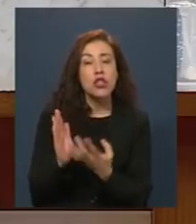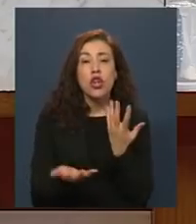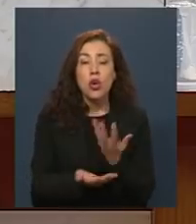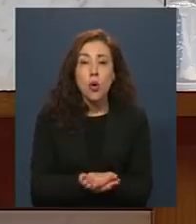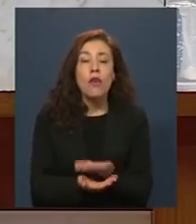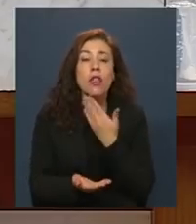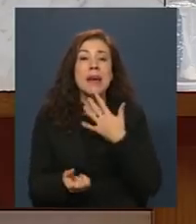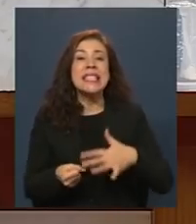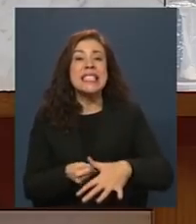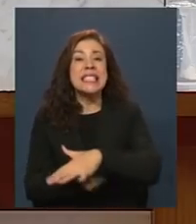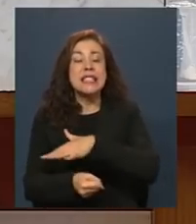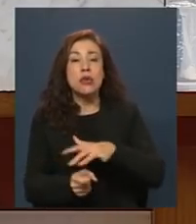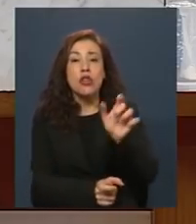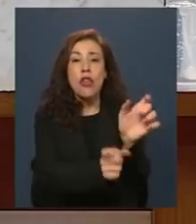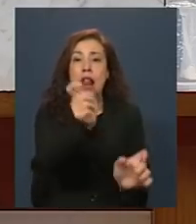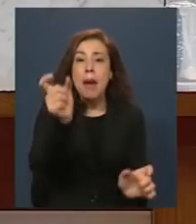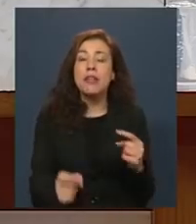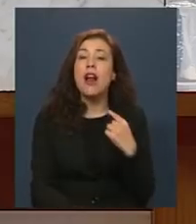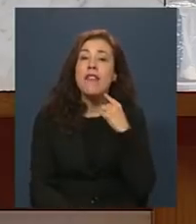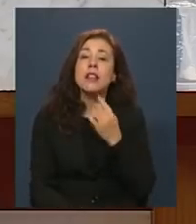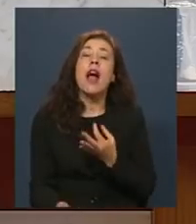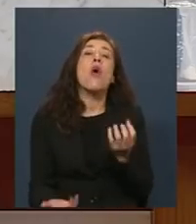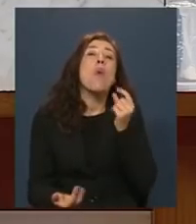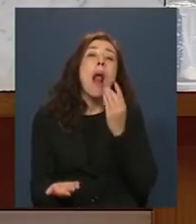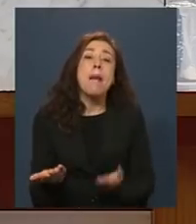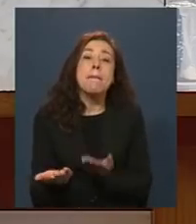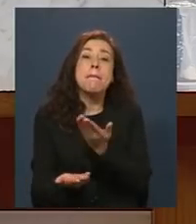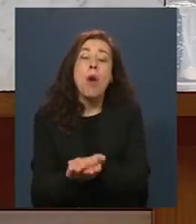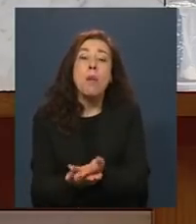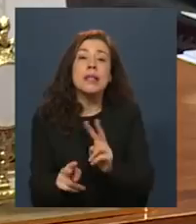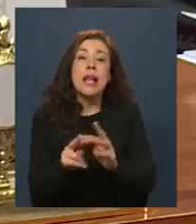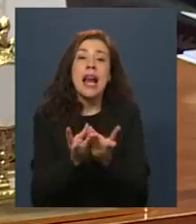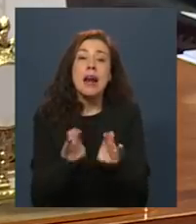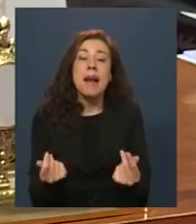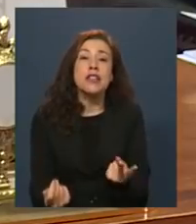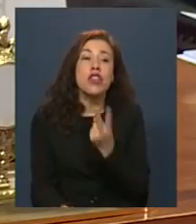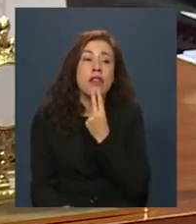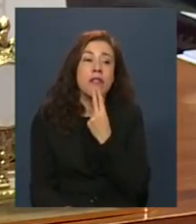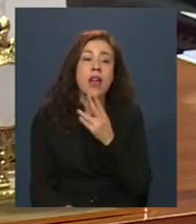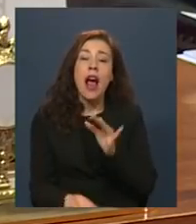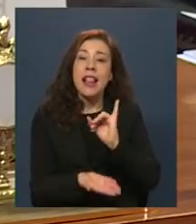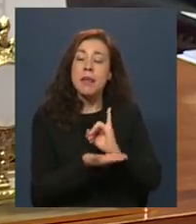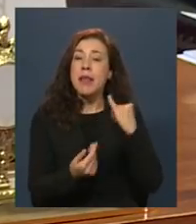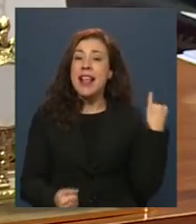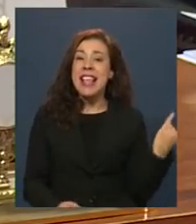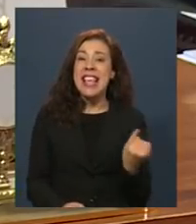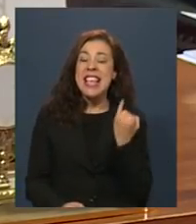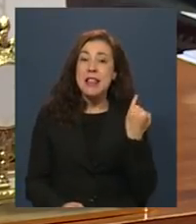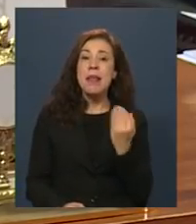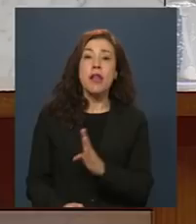las situaciones de las víctimas y proponer las reparaciones debidas. Debe ser un órgano independiente e